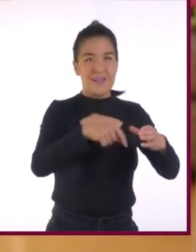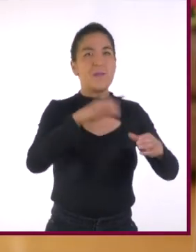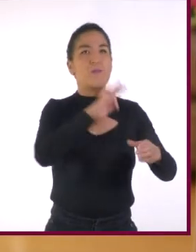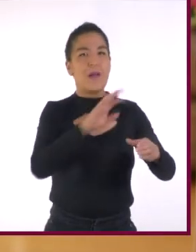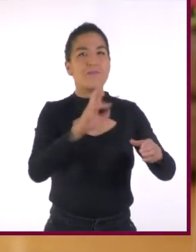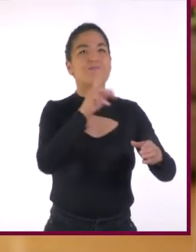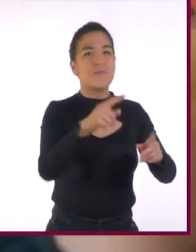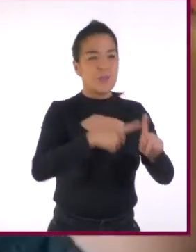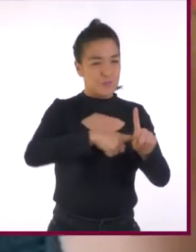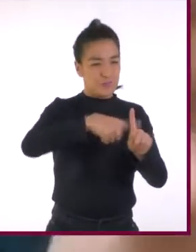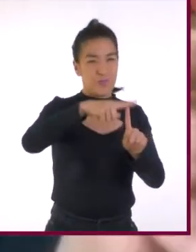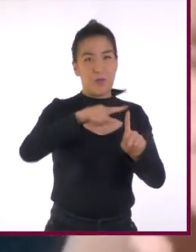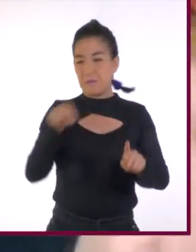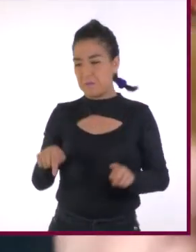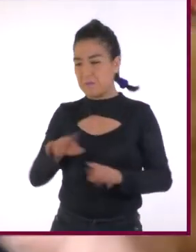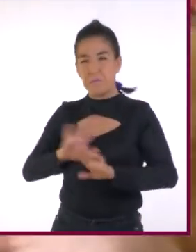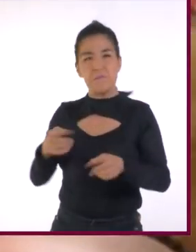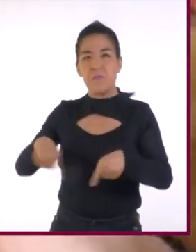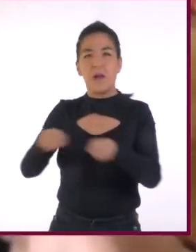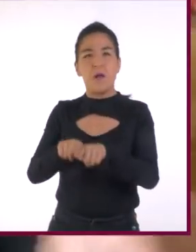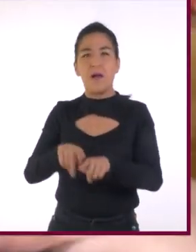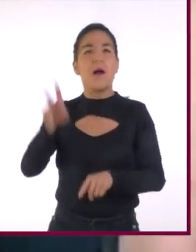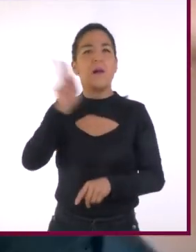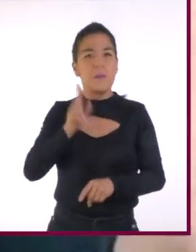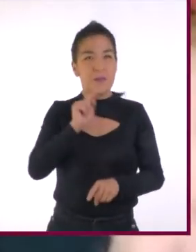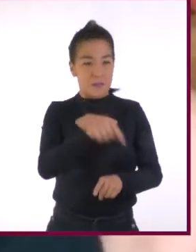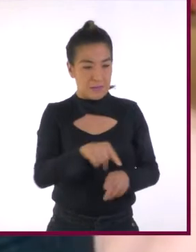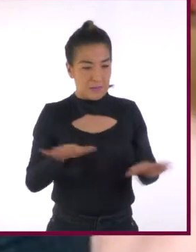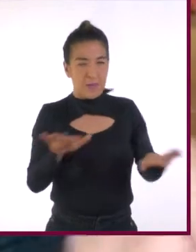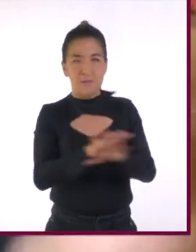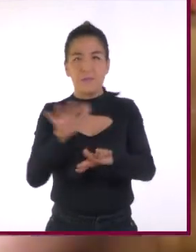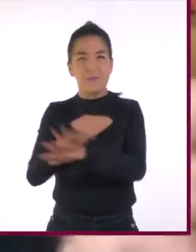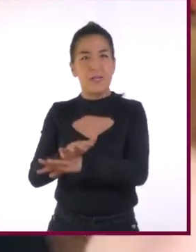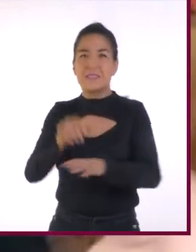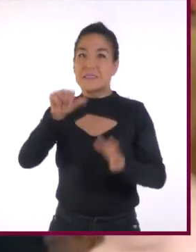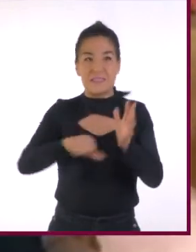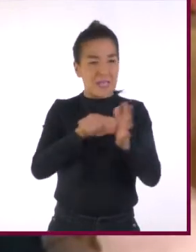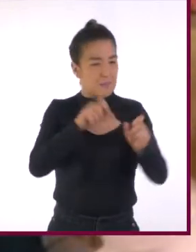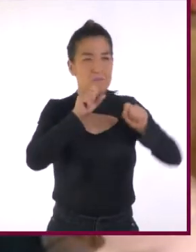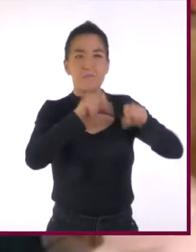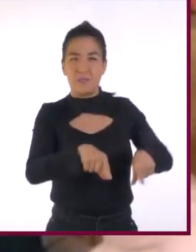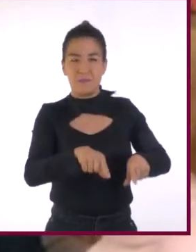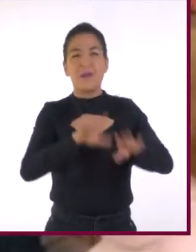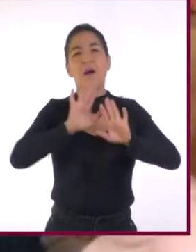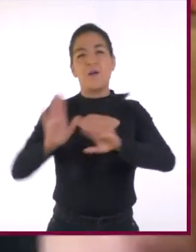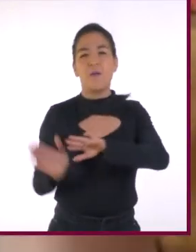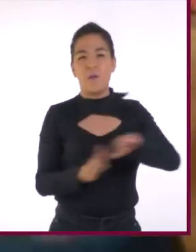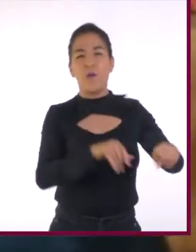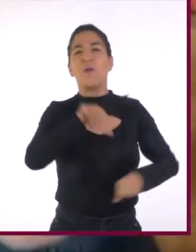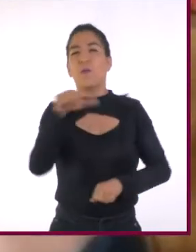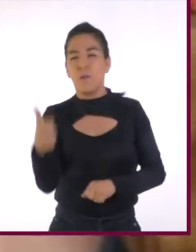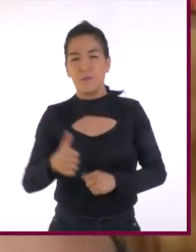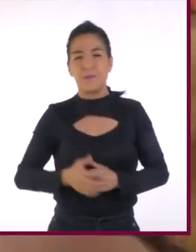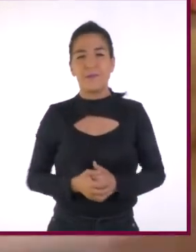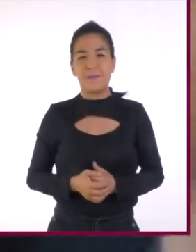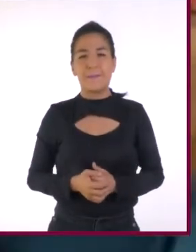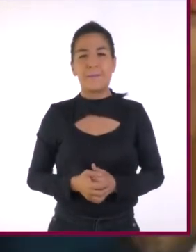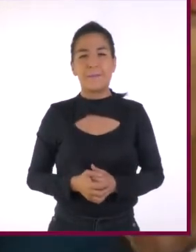cambio, a nivel como planetas, ¿no? Uno dice, ¿para qué calculamos el centro de masa de un planeta? Bueno, pues porque si